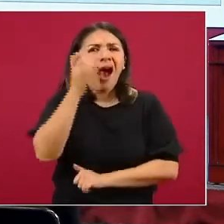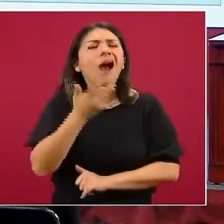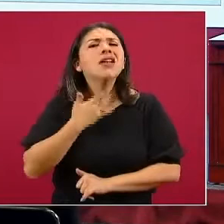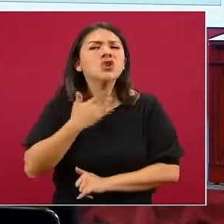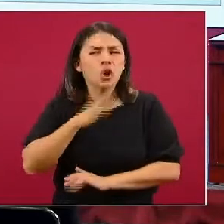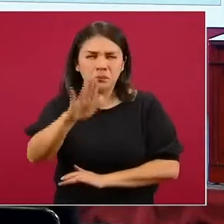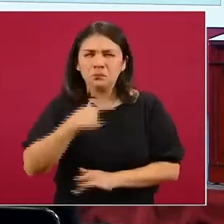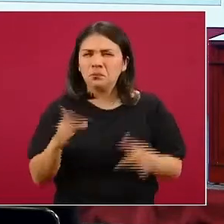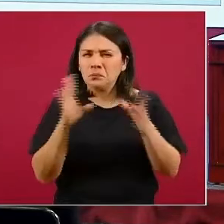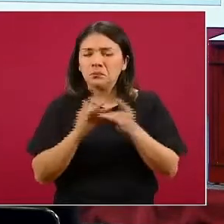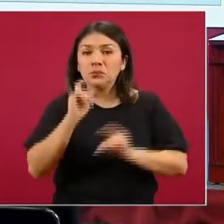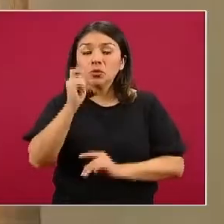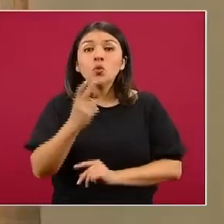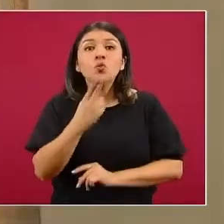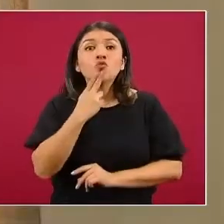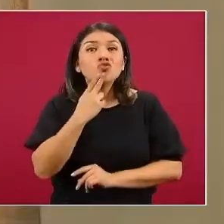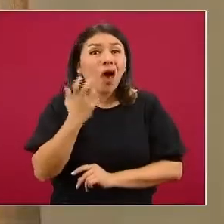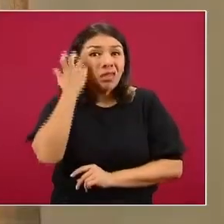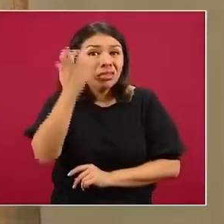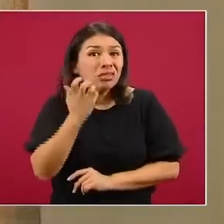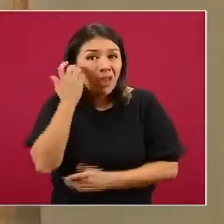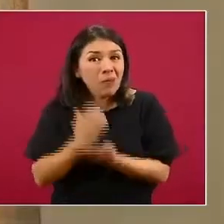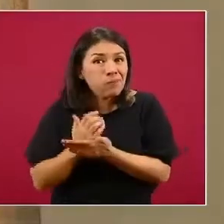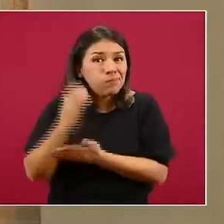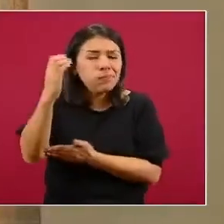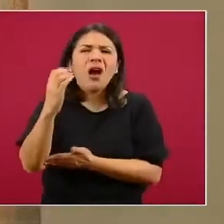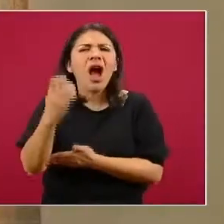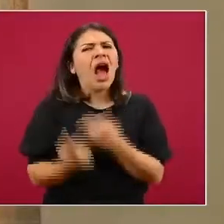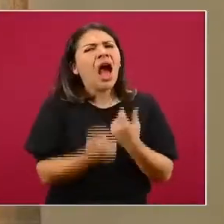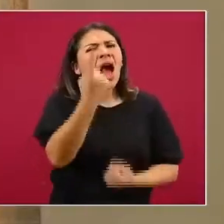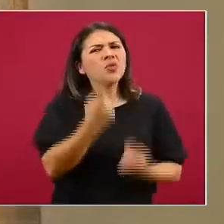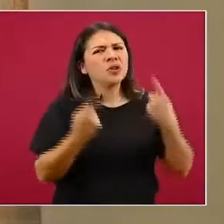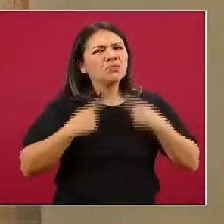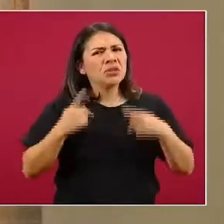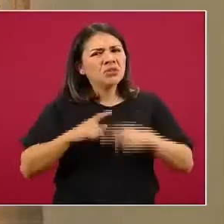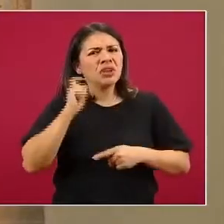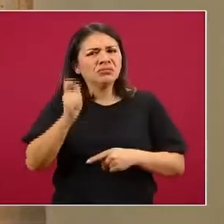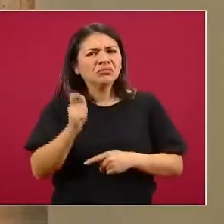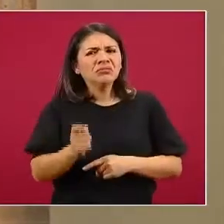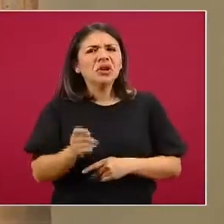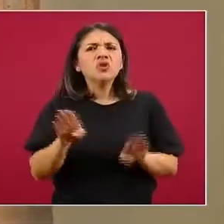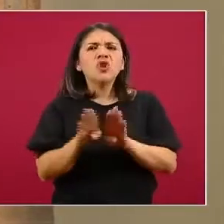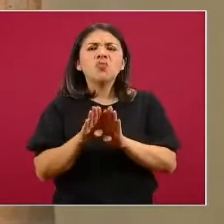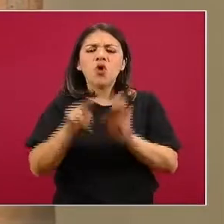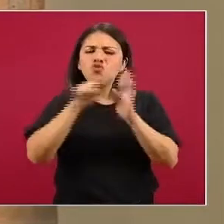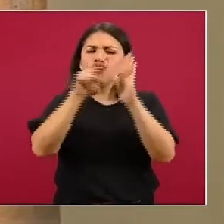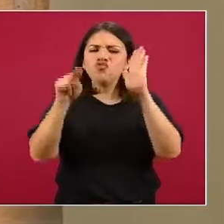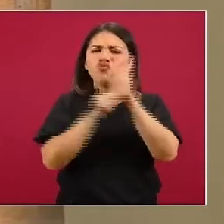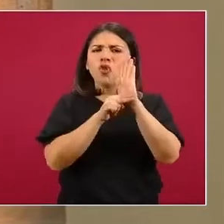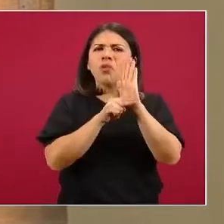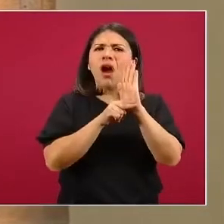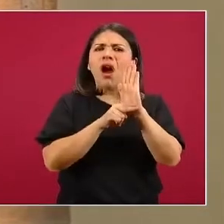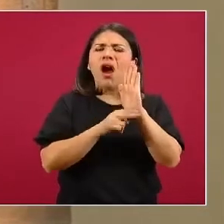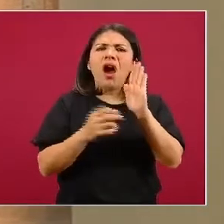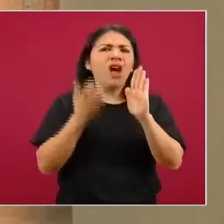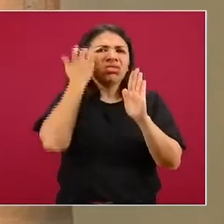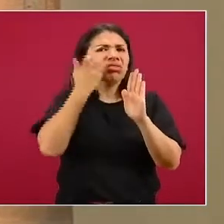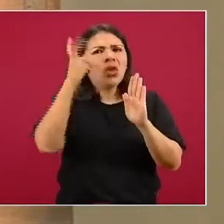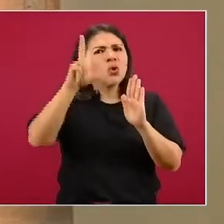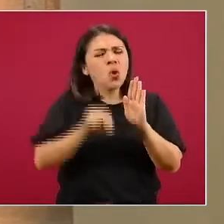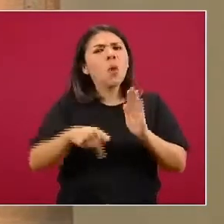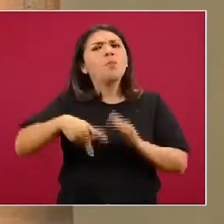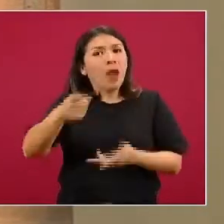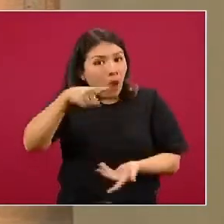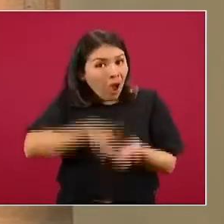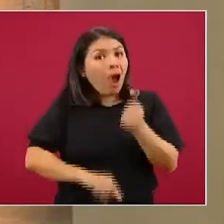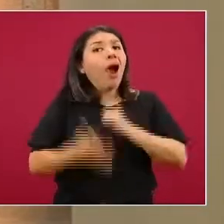muy brevemente, no es el uso excesivo. Hay algunas personas que no beben por arriba de la norma y siguen teniendo un problema en su manera